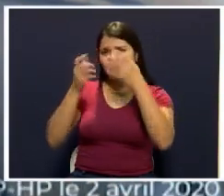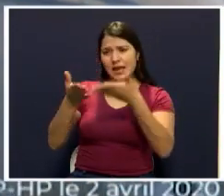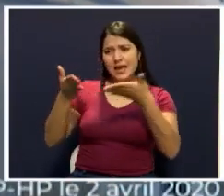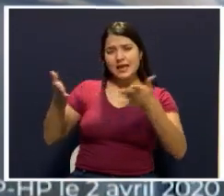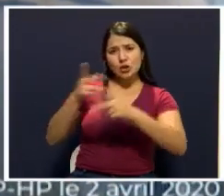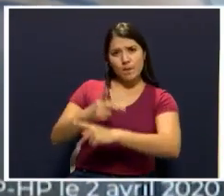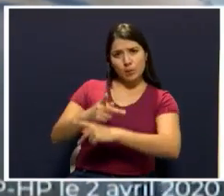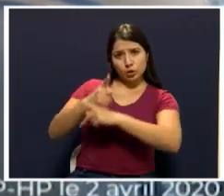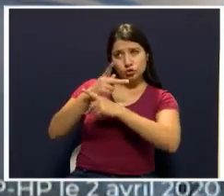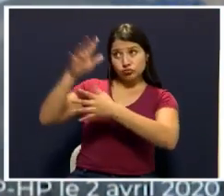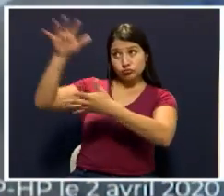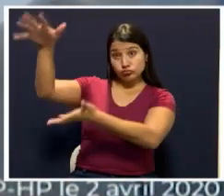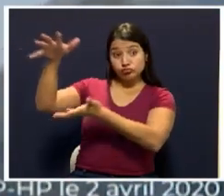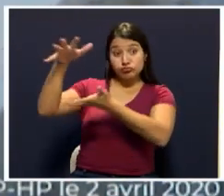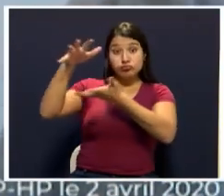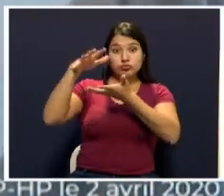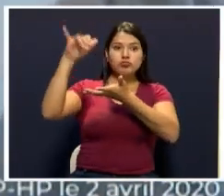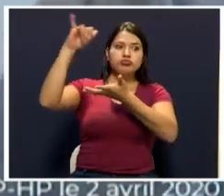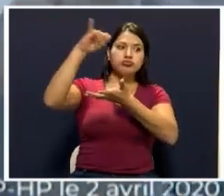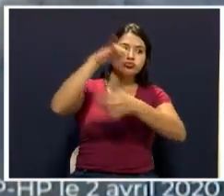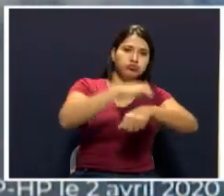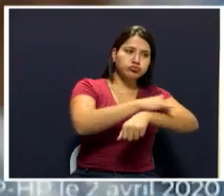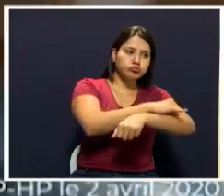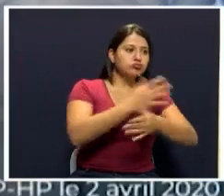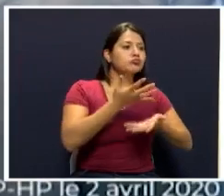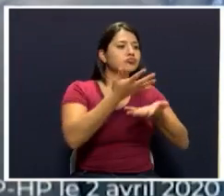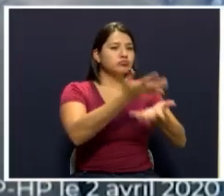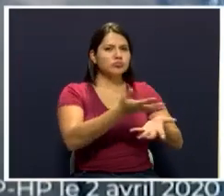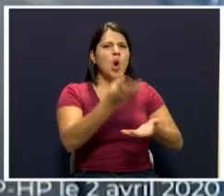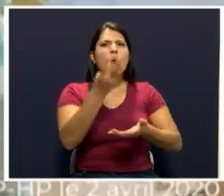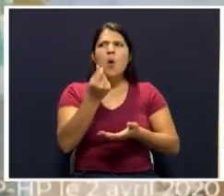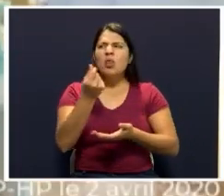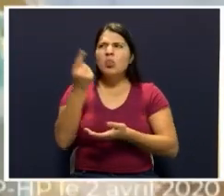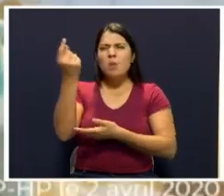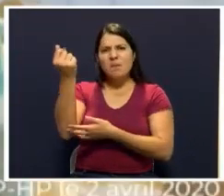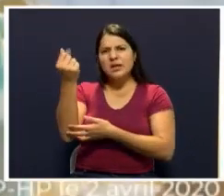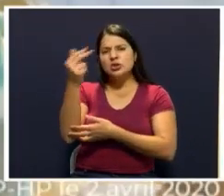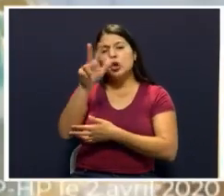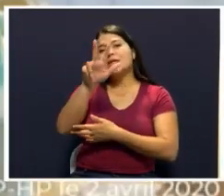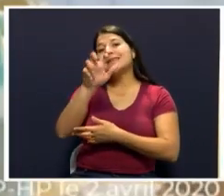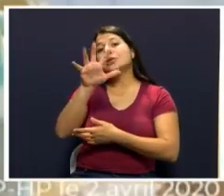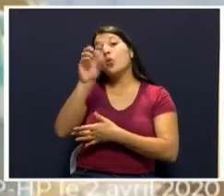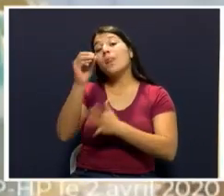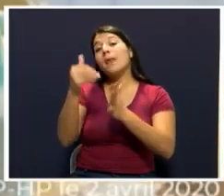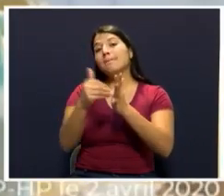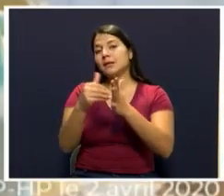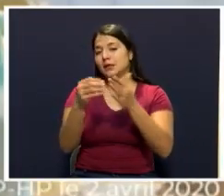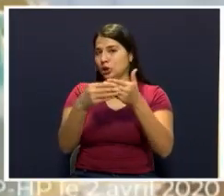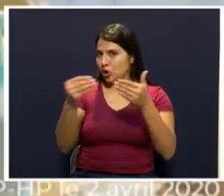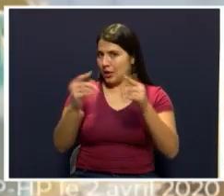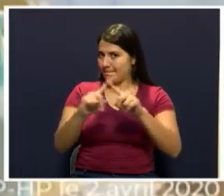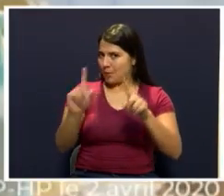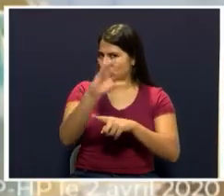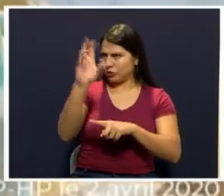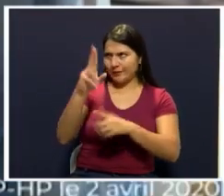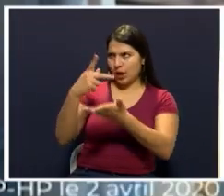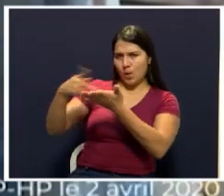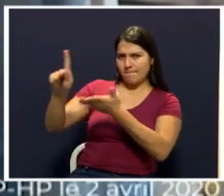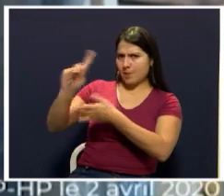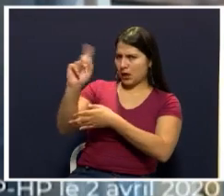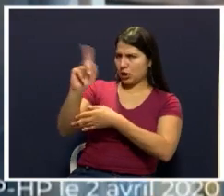su conjunto tiene un valor de $350.000. Según manifestó Macaya, el vuelo debe